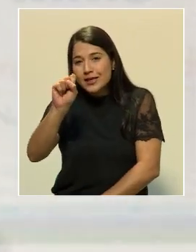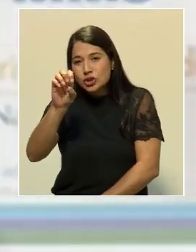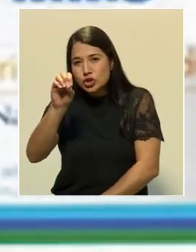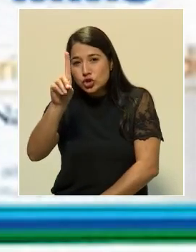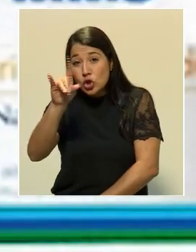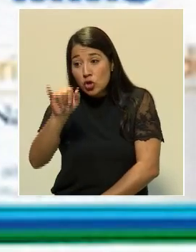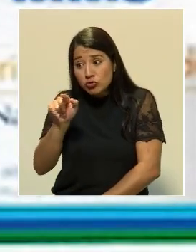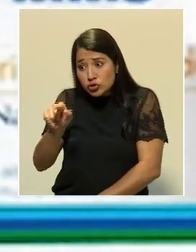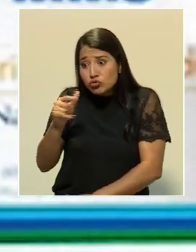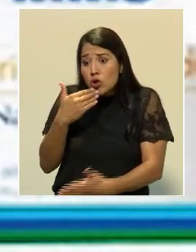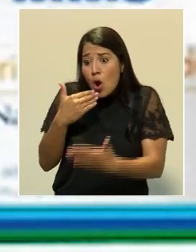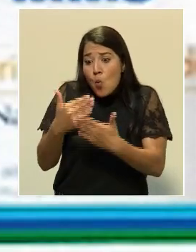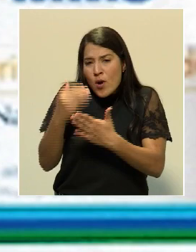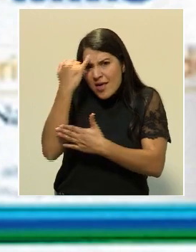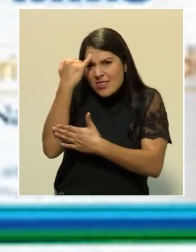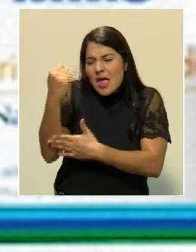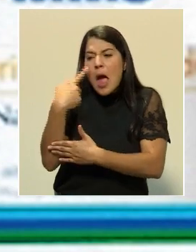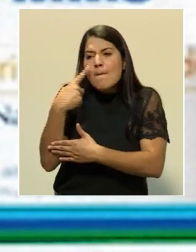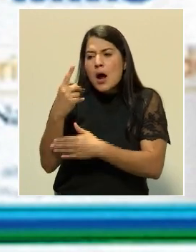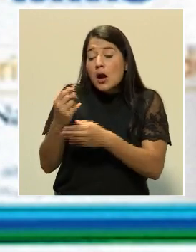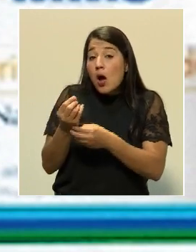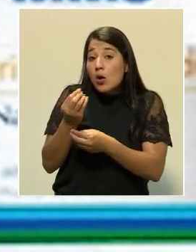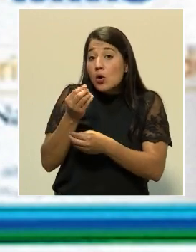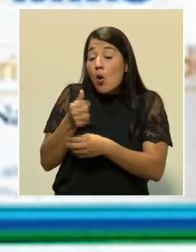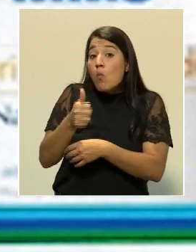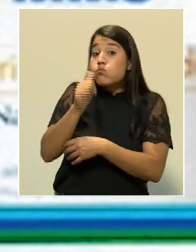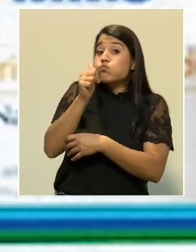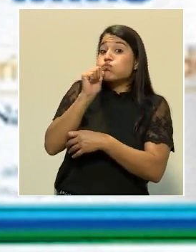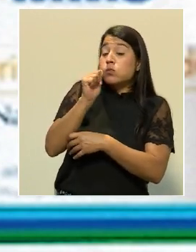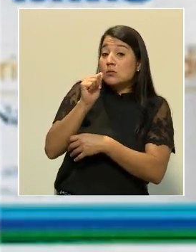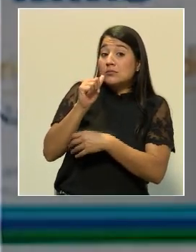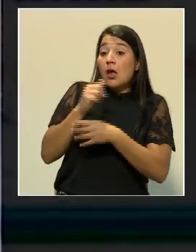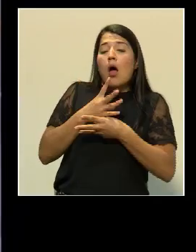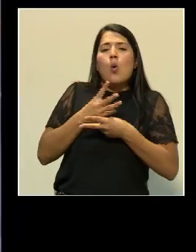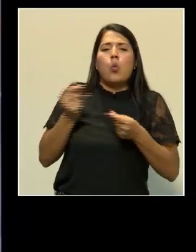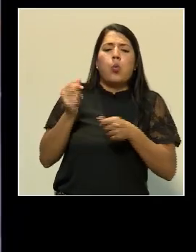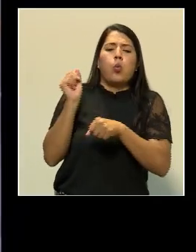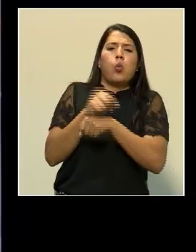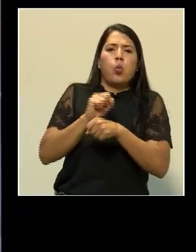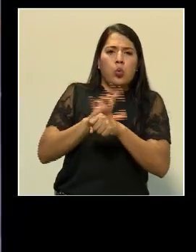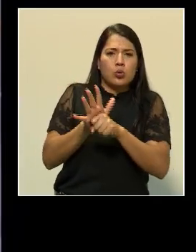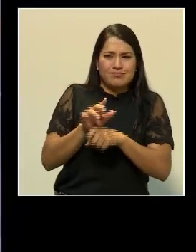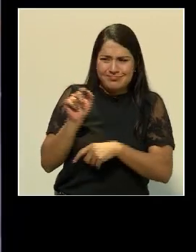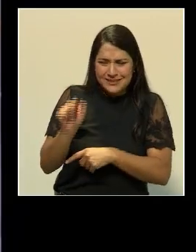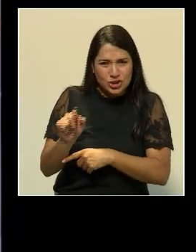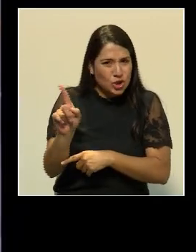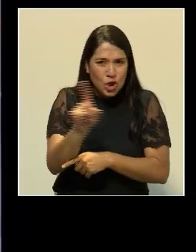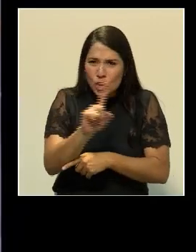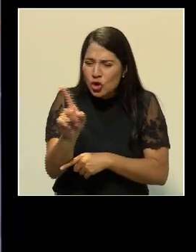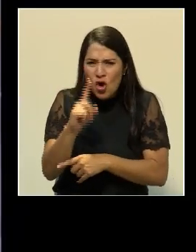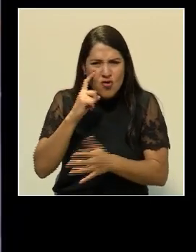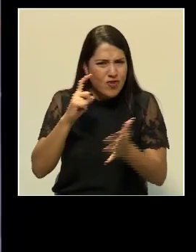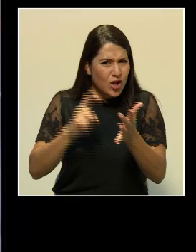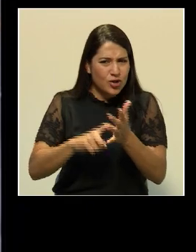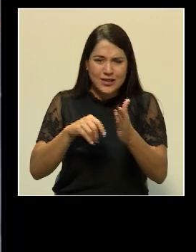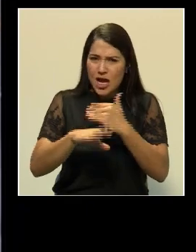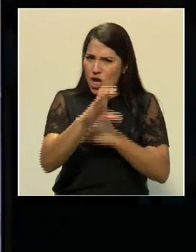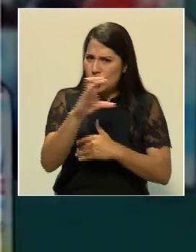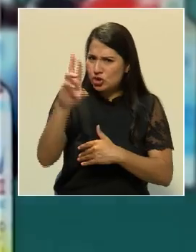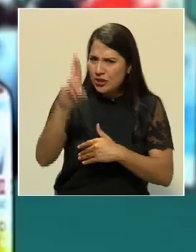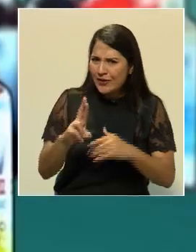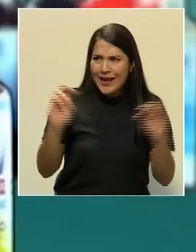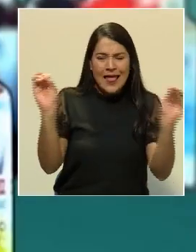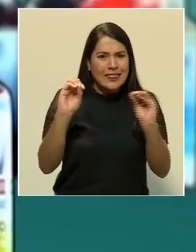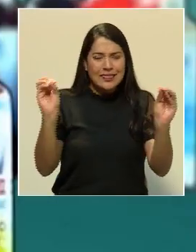para combatir la COVID-19. Según la entidad, estos productos no son reconocidos como medicamentos en Costa Rica ni por ninguna agencia